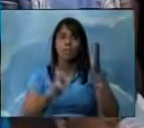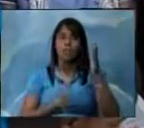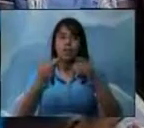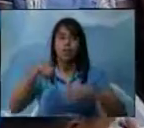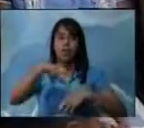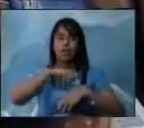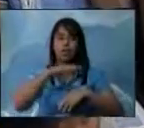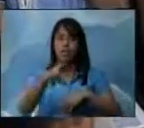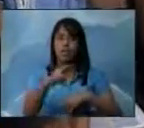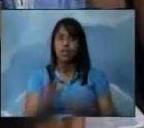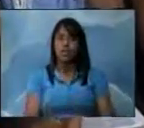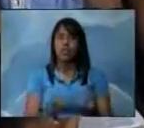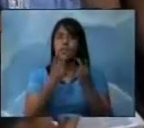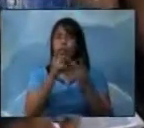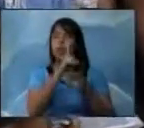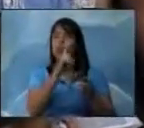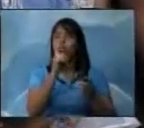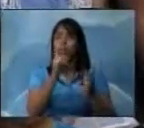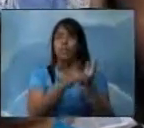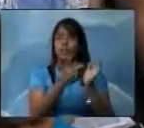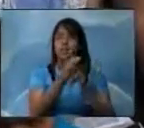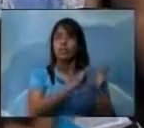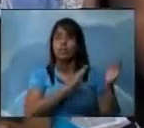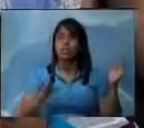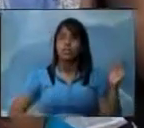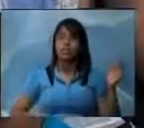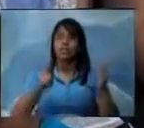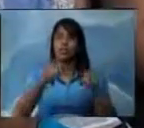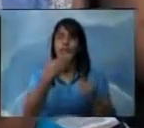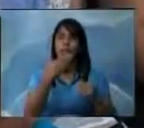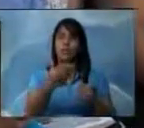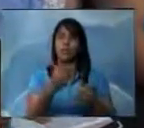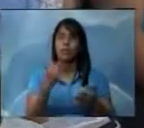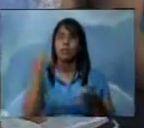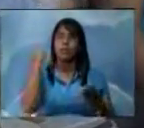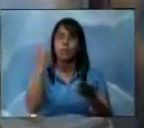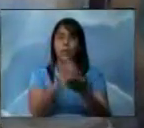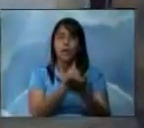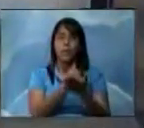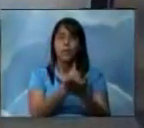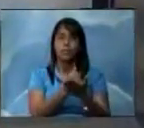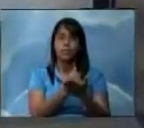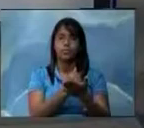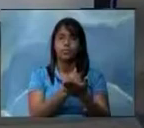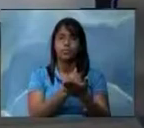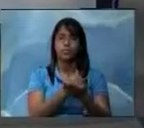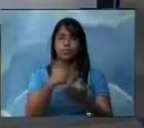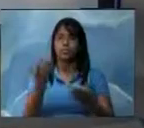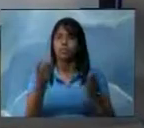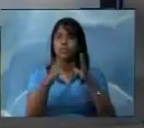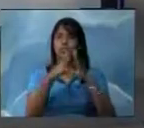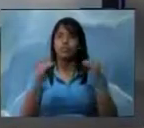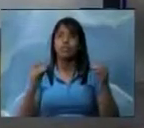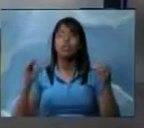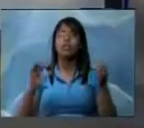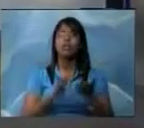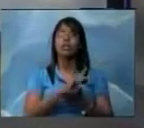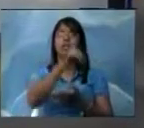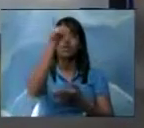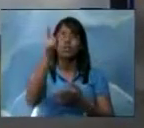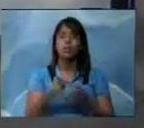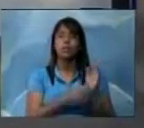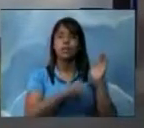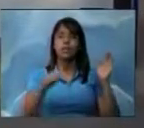a nuestras vidas. En el nombre de Jesús te lo pedimos. Amén y amén. Que toda la gloria sea para